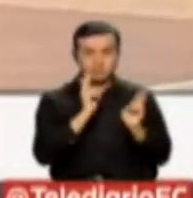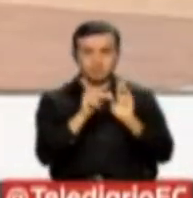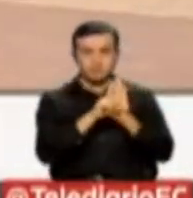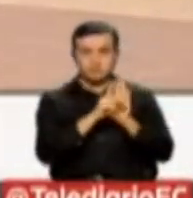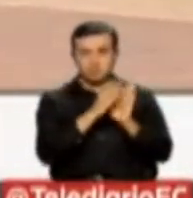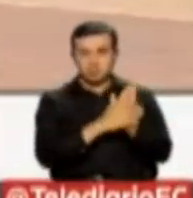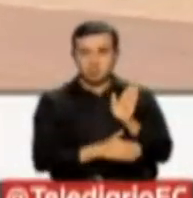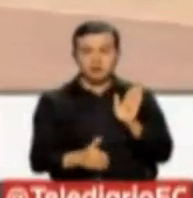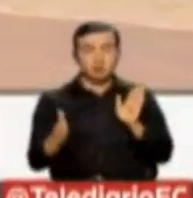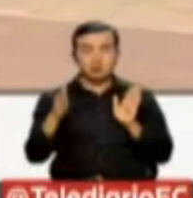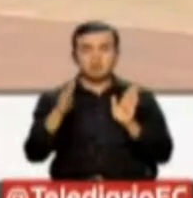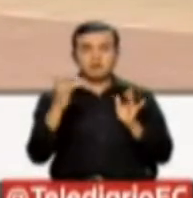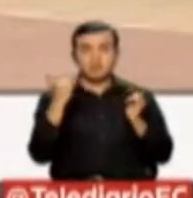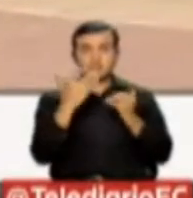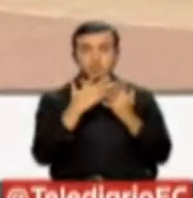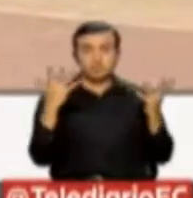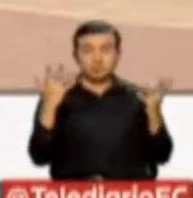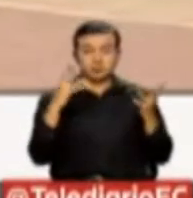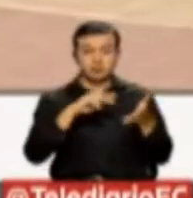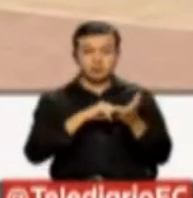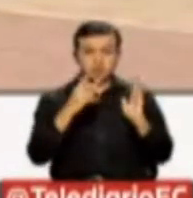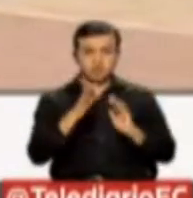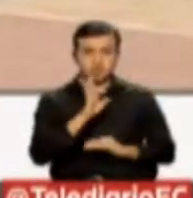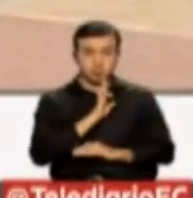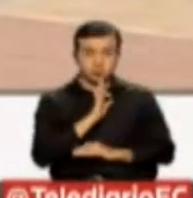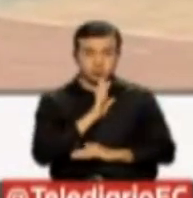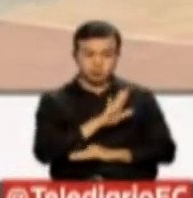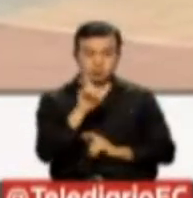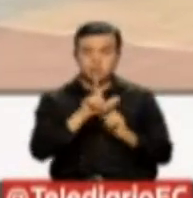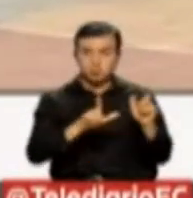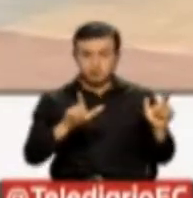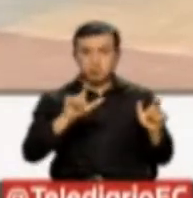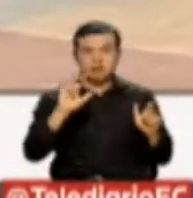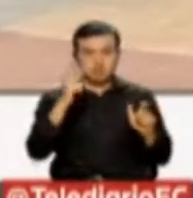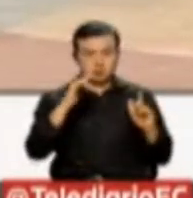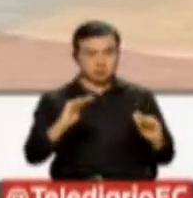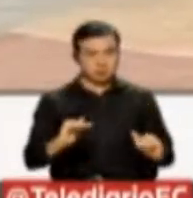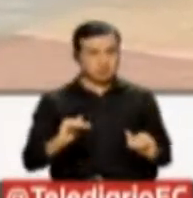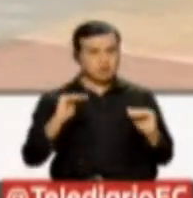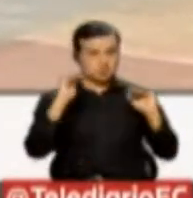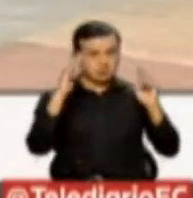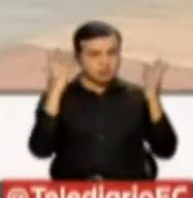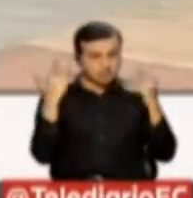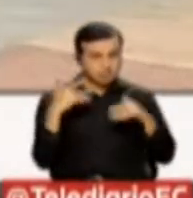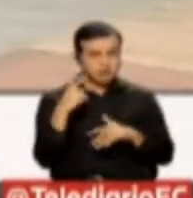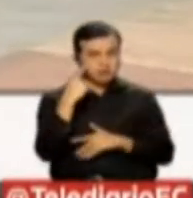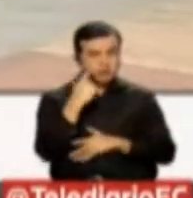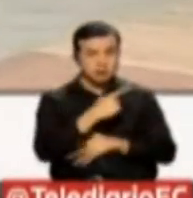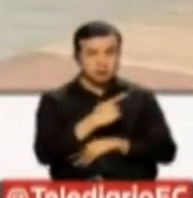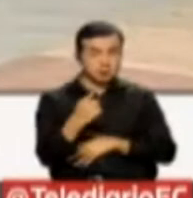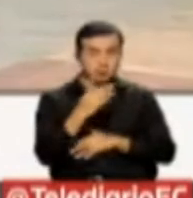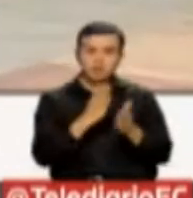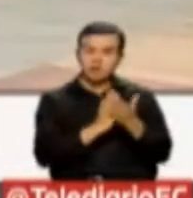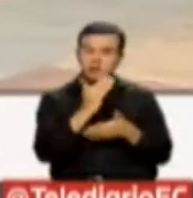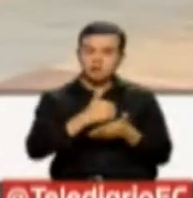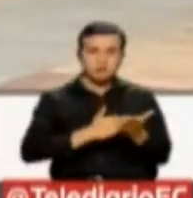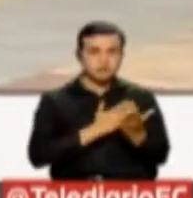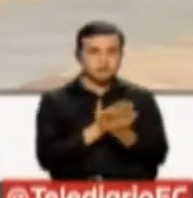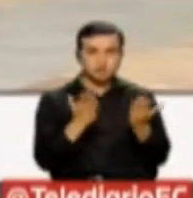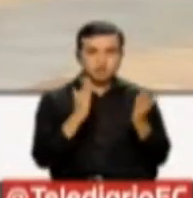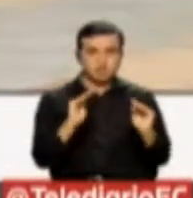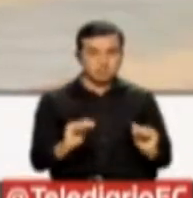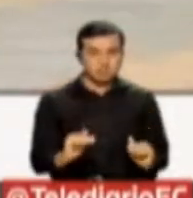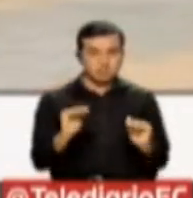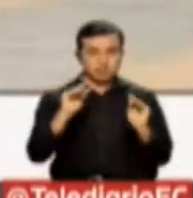LOES, actualmente los tecnológicos y los técnicos son títulos de tercer nivel y que también van a tener acceso a tener una